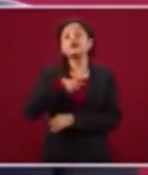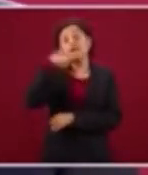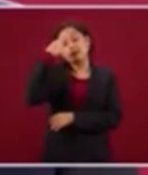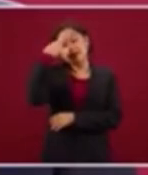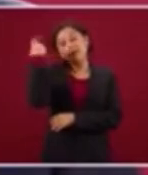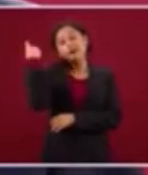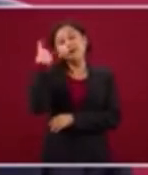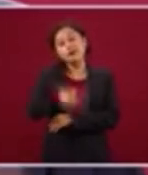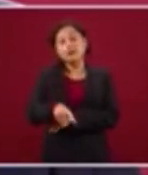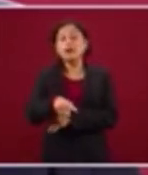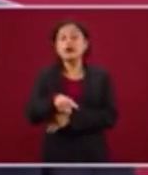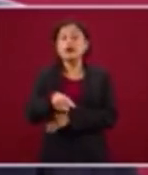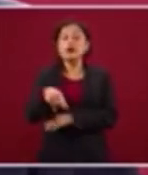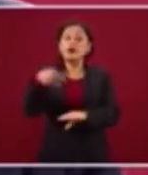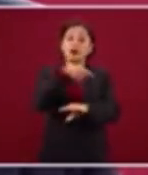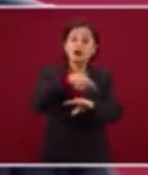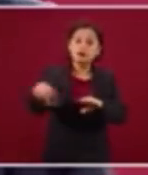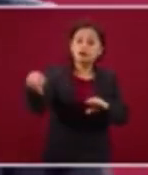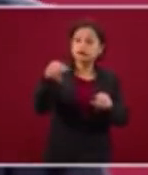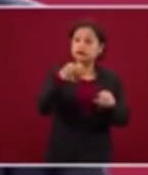de boletos, la organización.